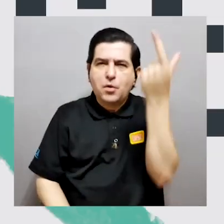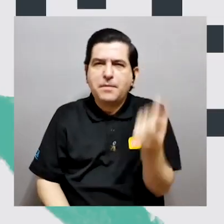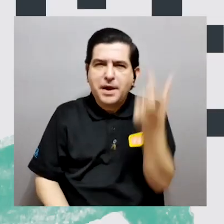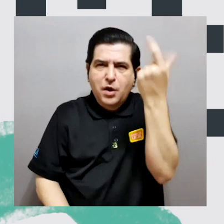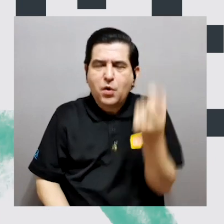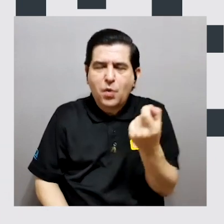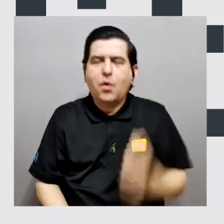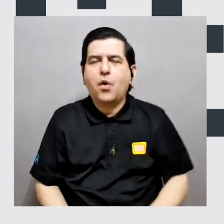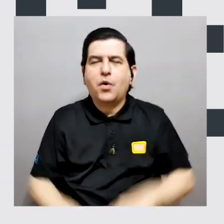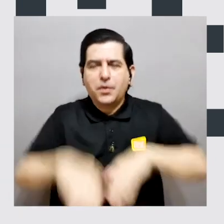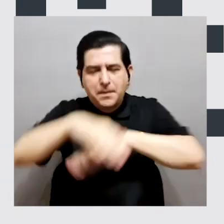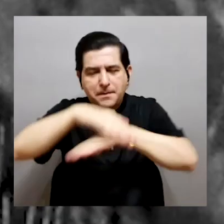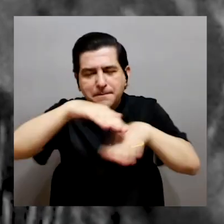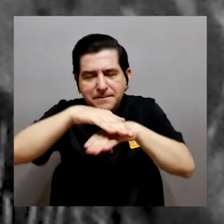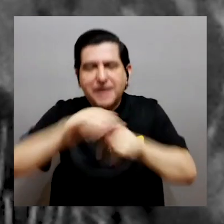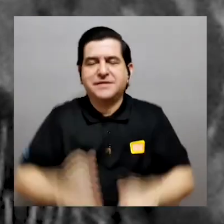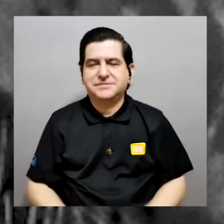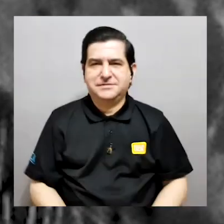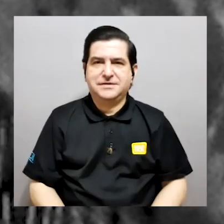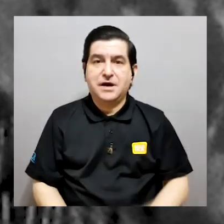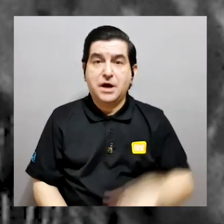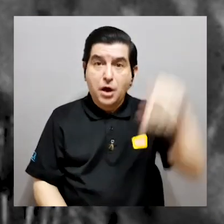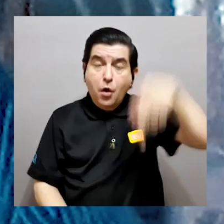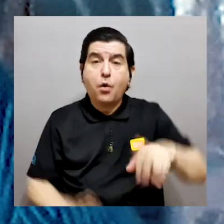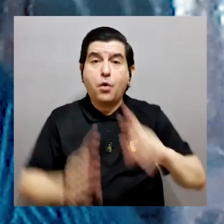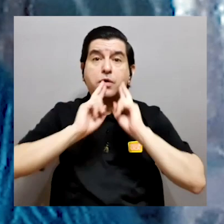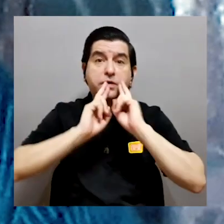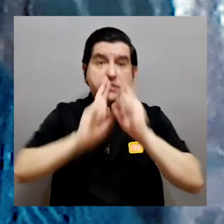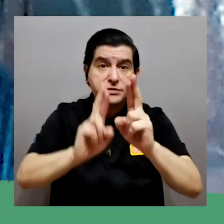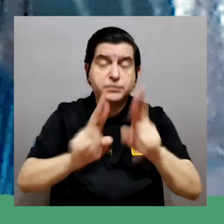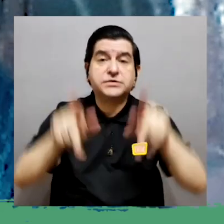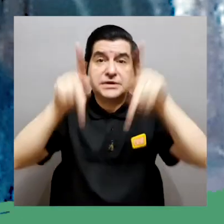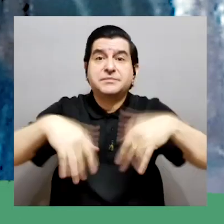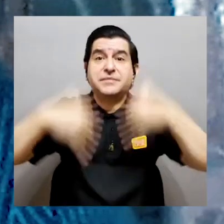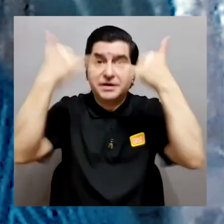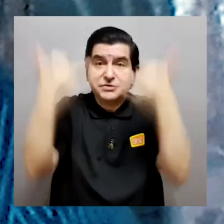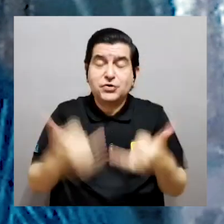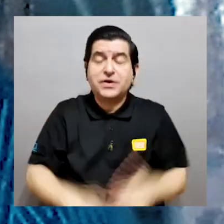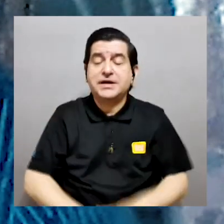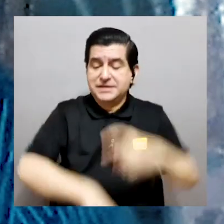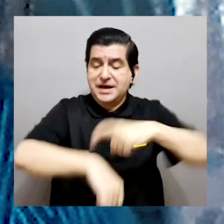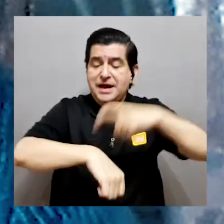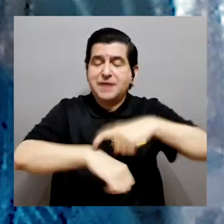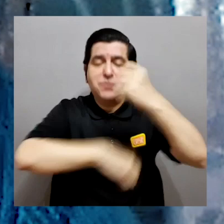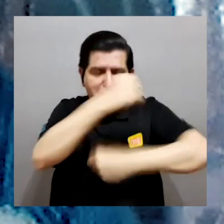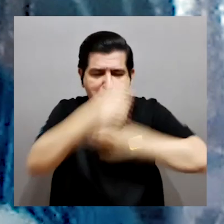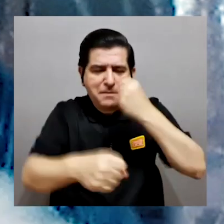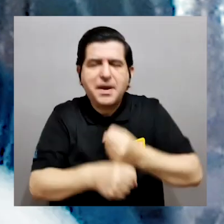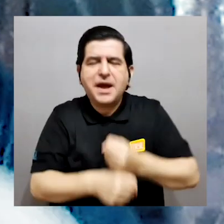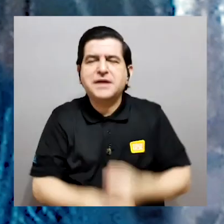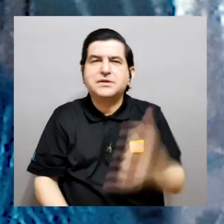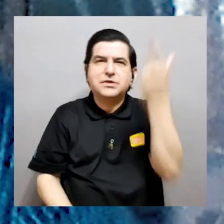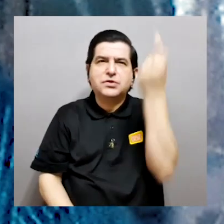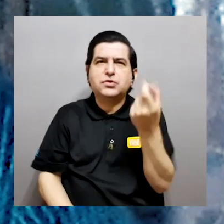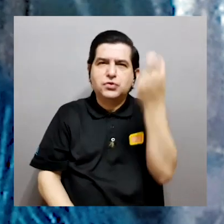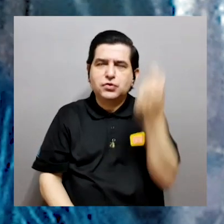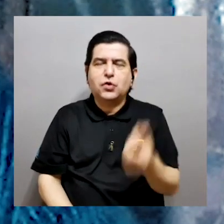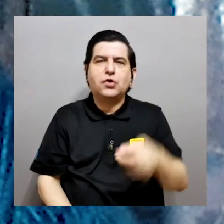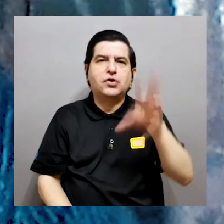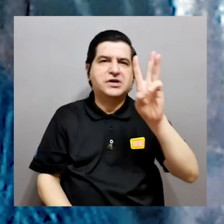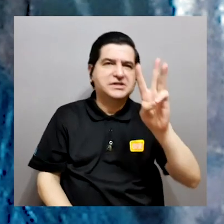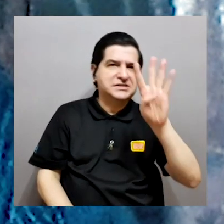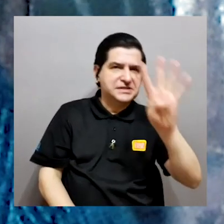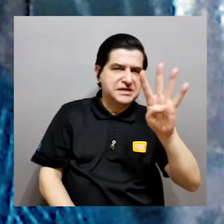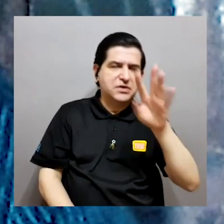pensiones más bajas. ¿Cuál es el resultado hoy? Cuando las personas ya llegan a la edad de pensionarse alrededor de los